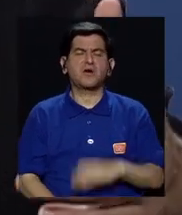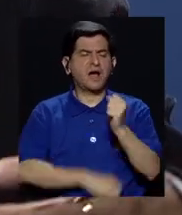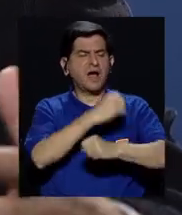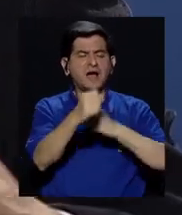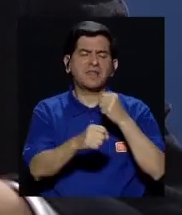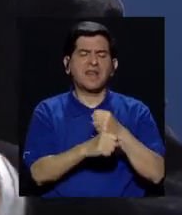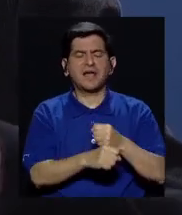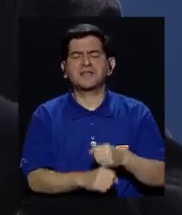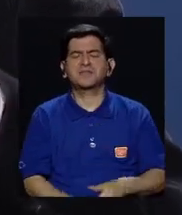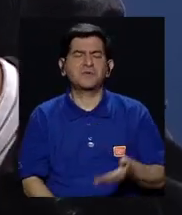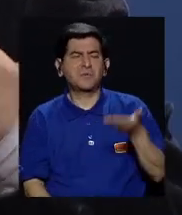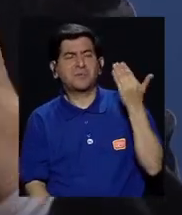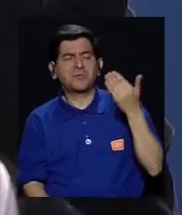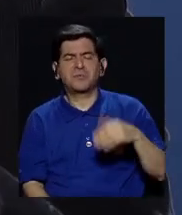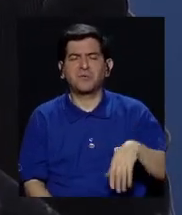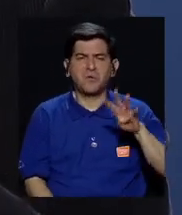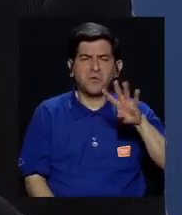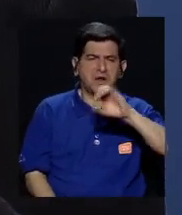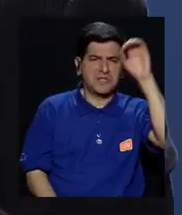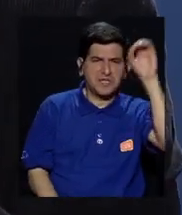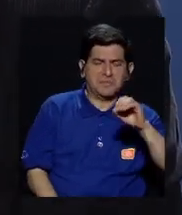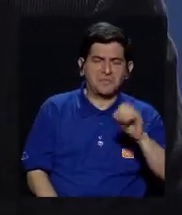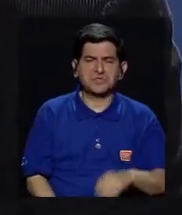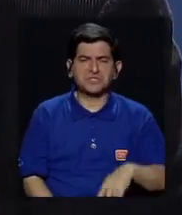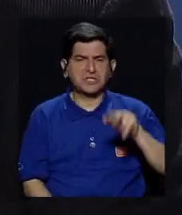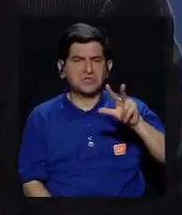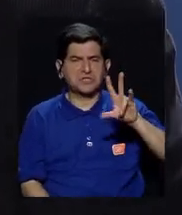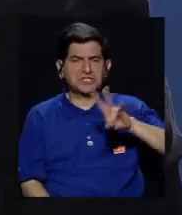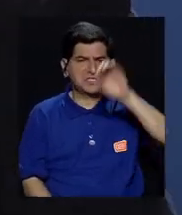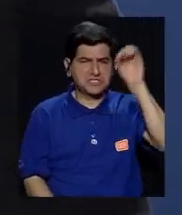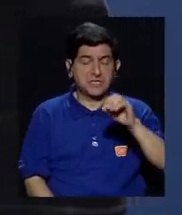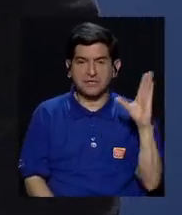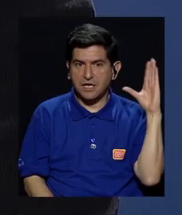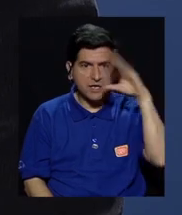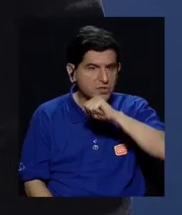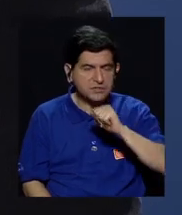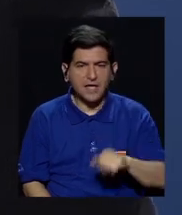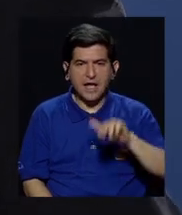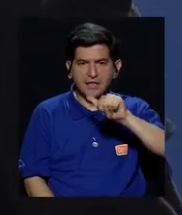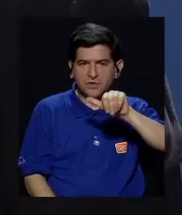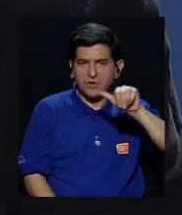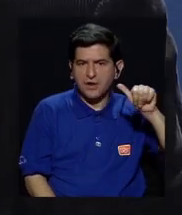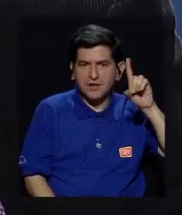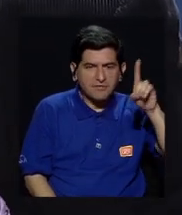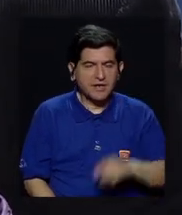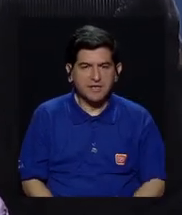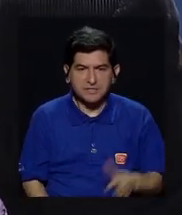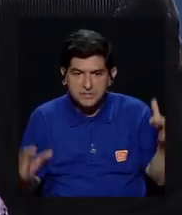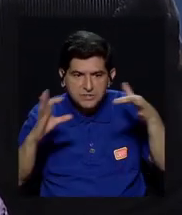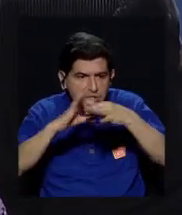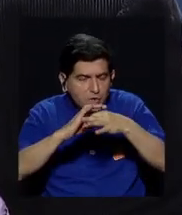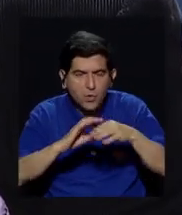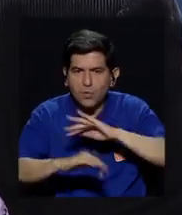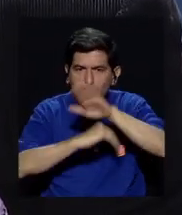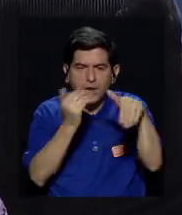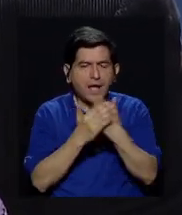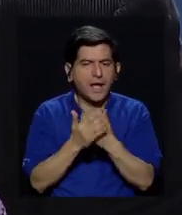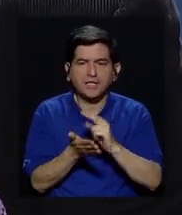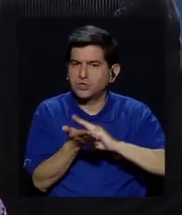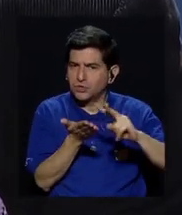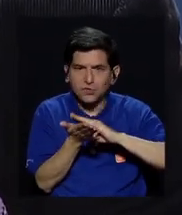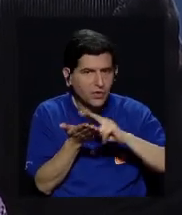40 por ciento del 37 por ciento y no se da cuenta antonio alberdi de su grupo que si no aglutinan la liberación